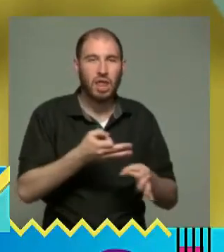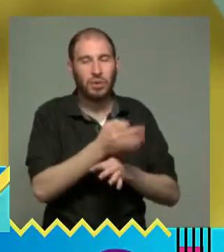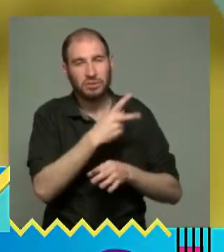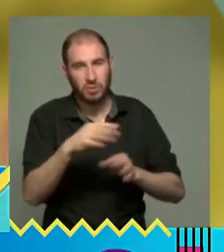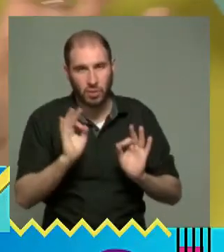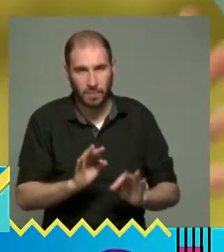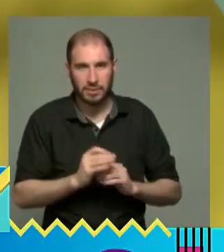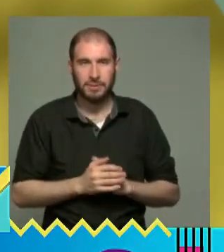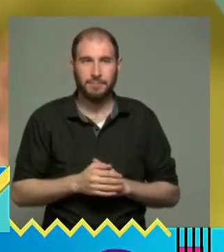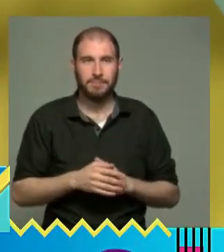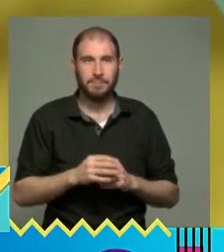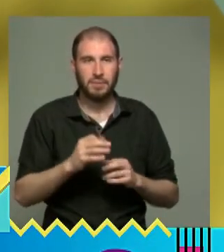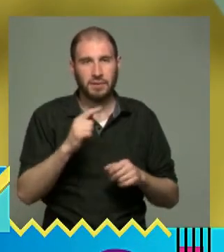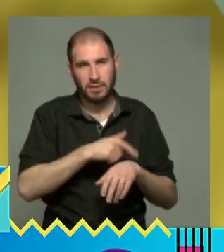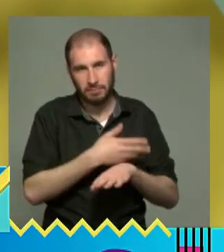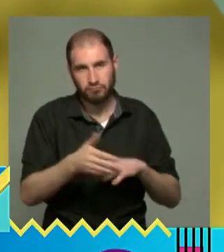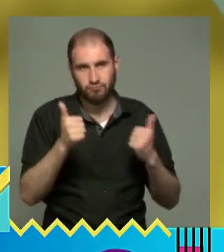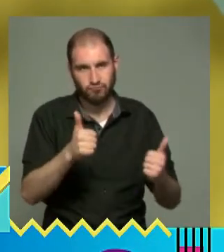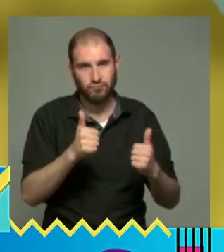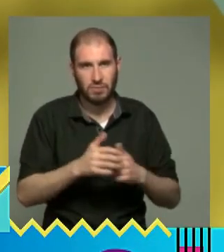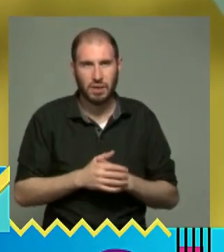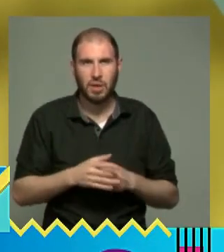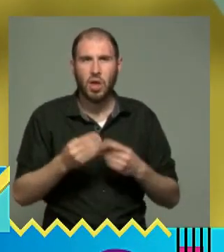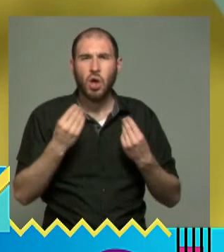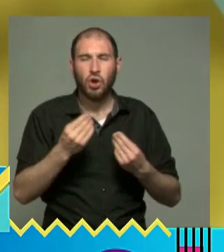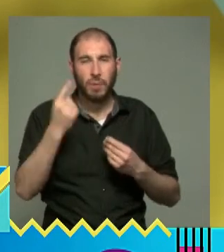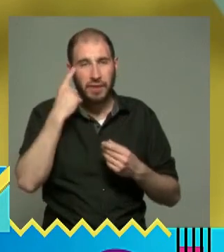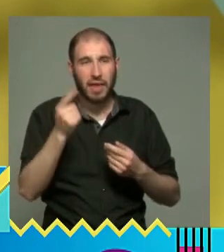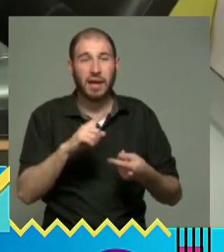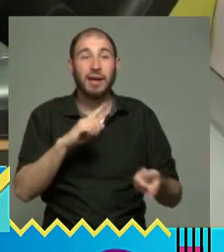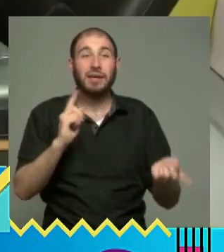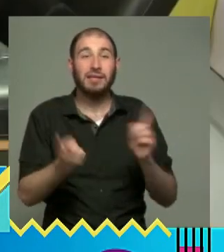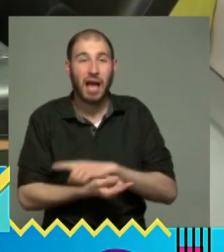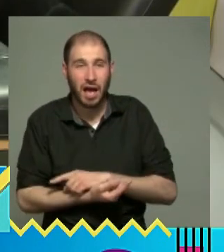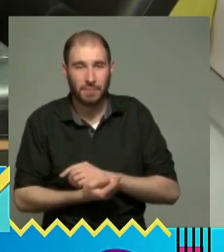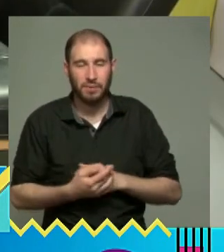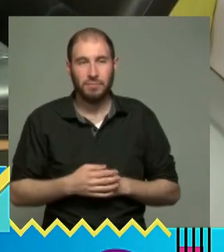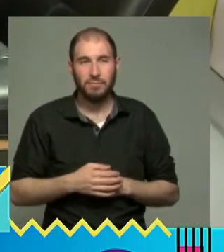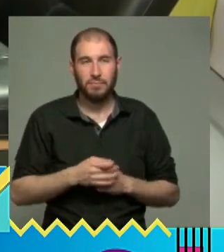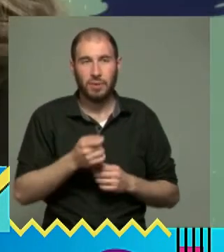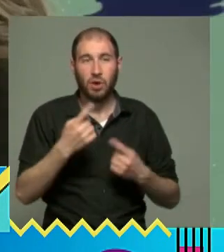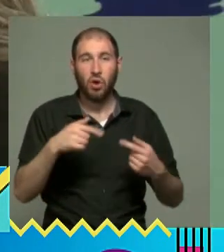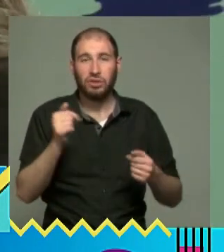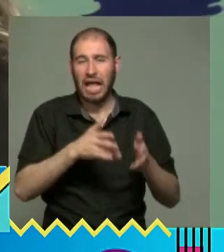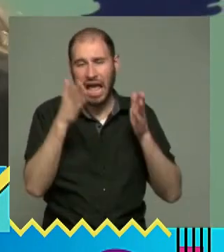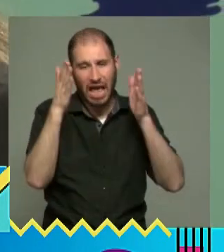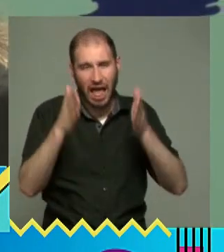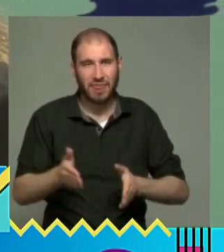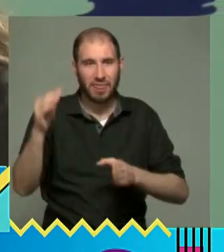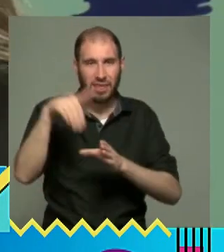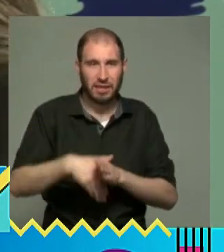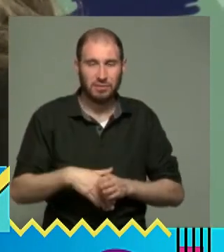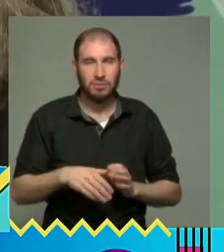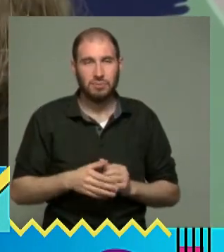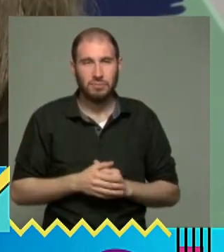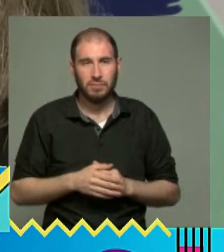sexual integral. Bueno, les llevó algún tiempo, bárbaro. No. ¿Cómo De la piensan ley de educación revertir, sexual ¿no es cierto?, integral, sí, de algo que porque es se estructural consensuó esa ley. como